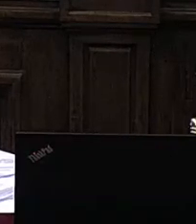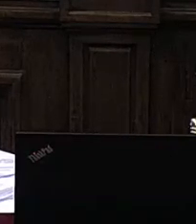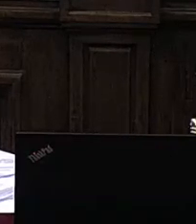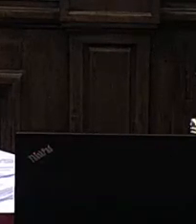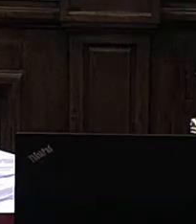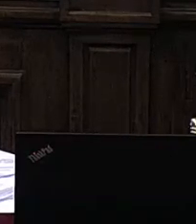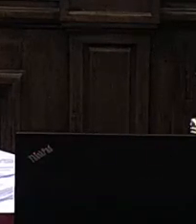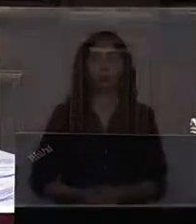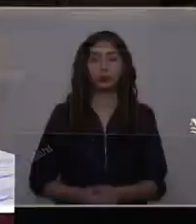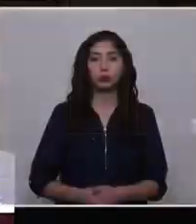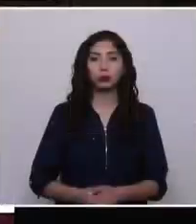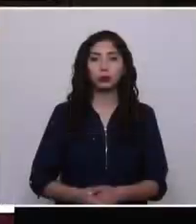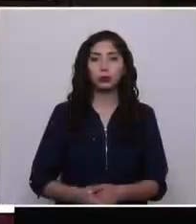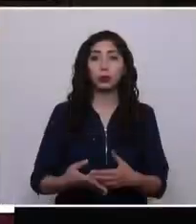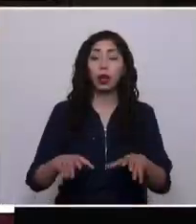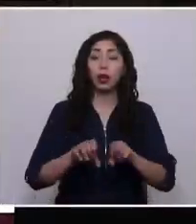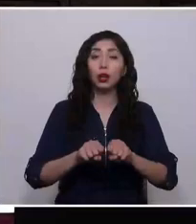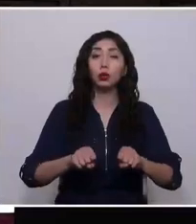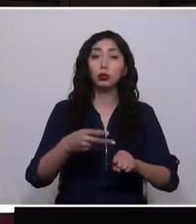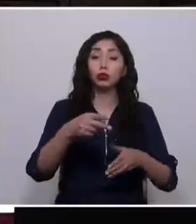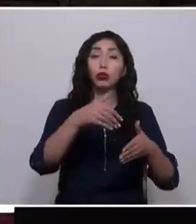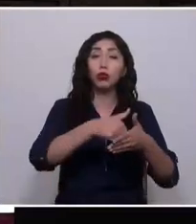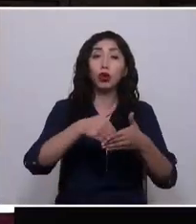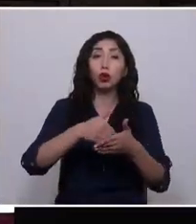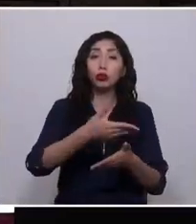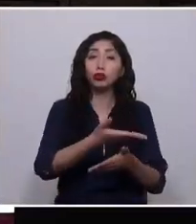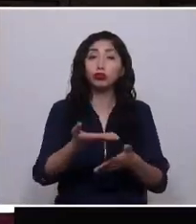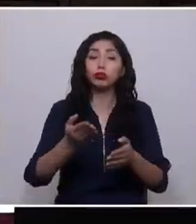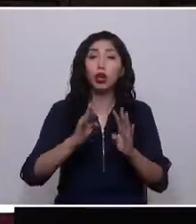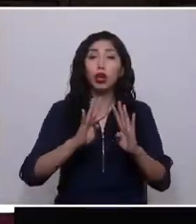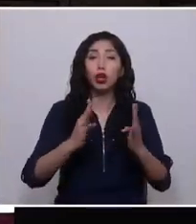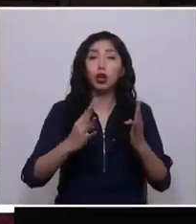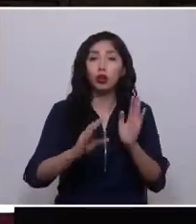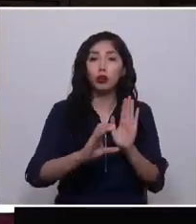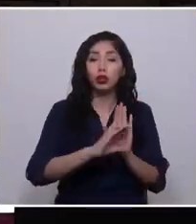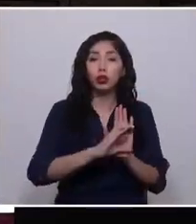Han emitido su voto, señoras y señores convencionales.